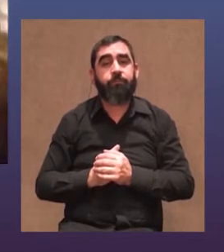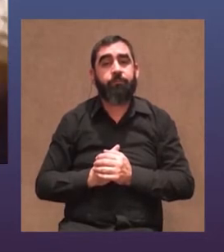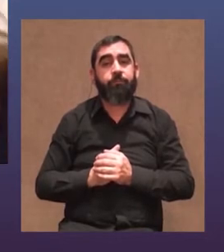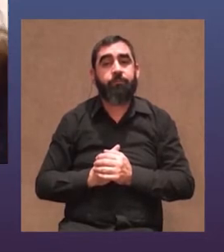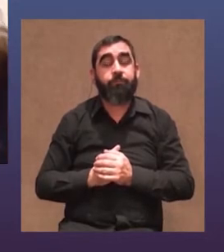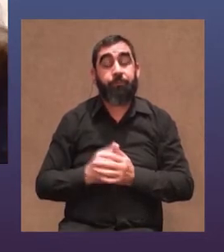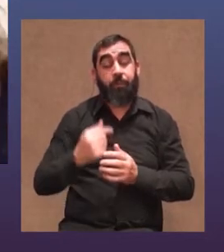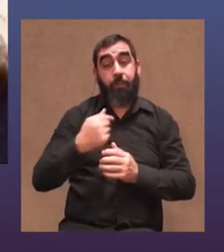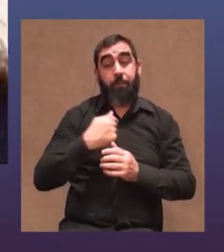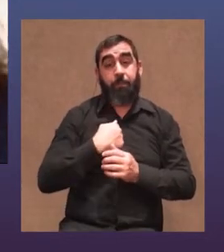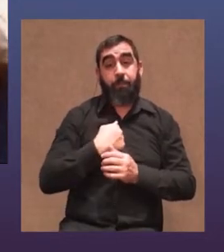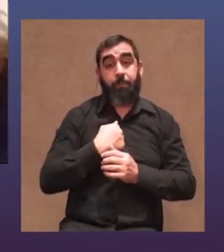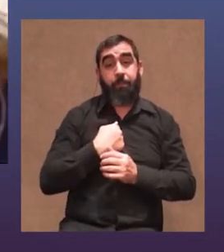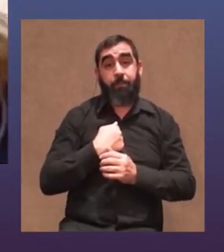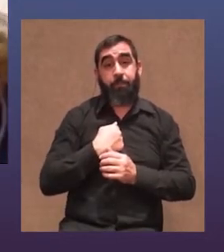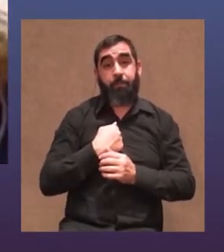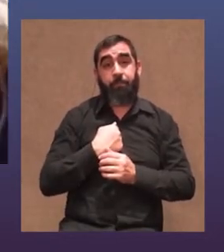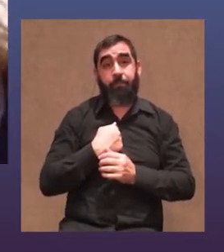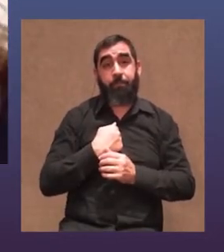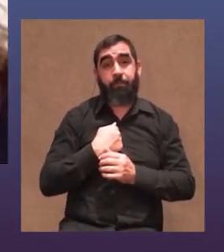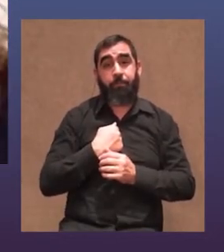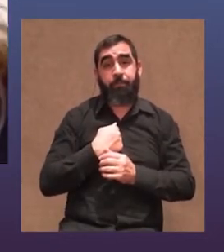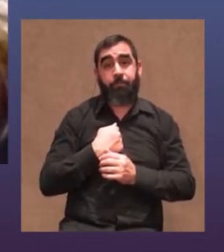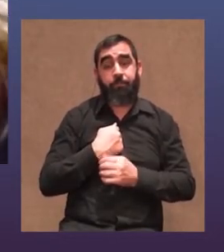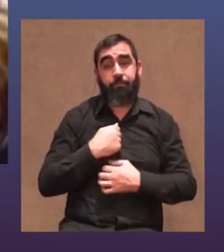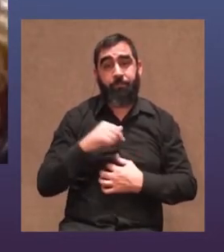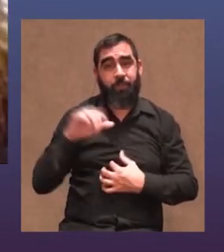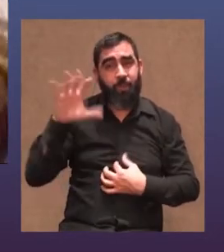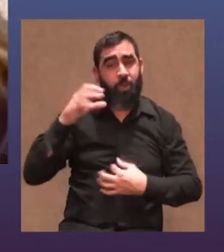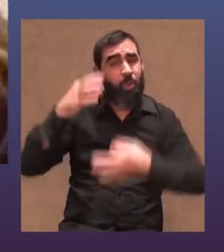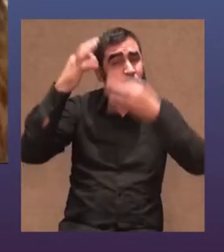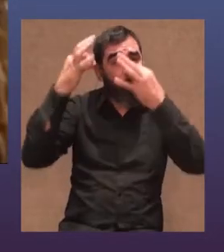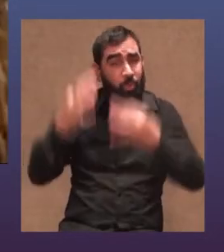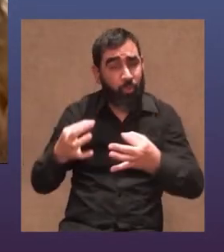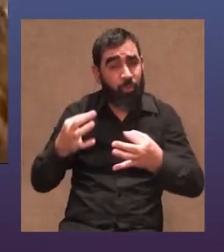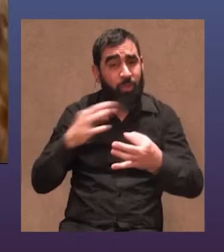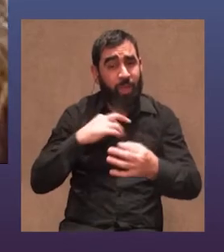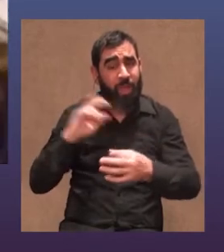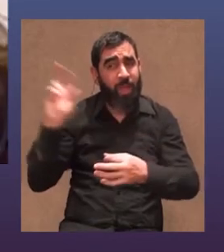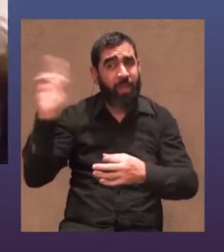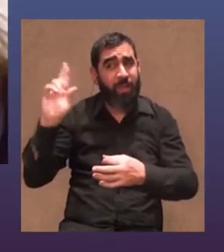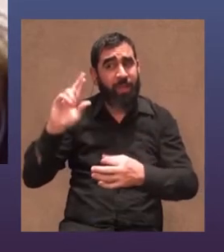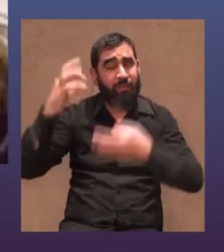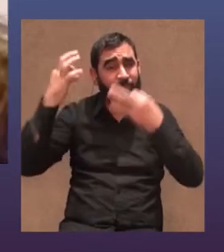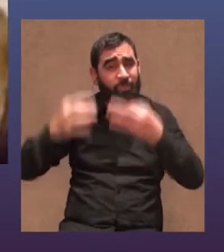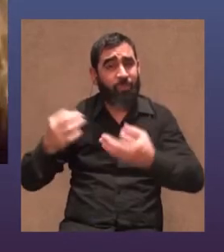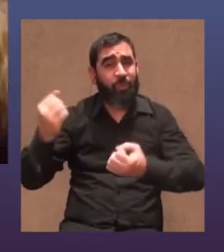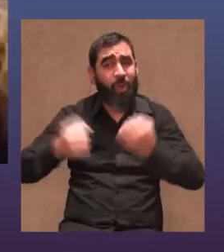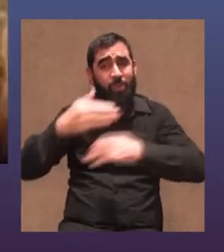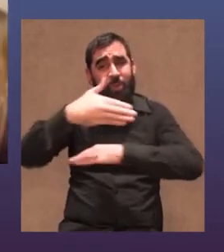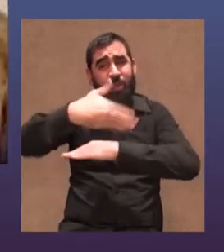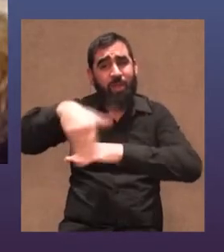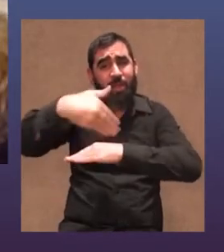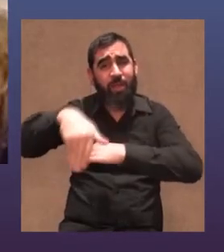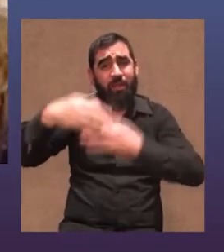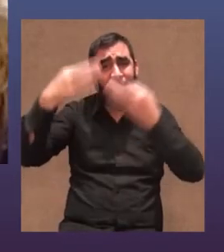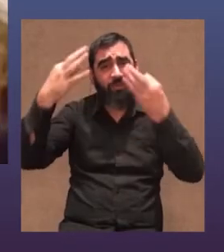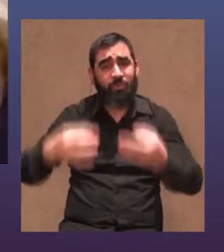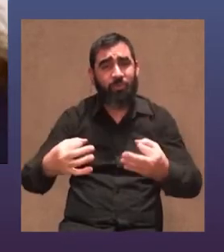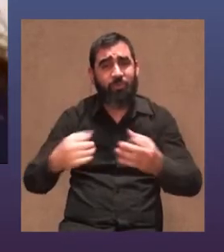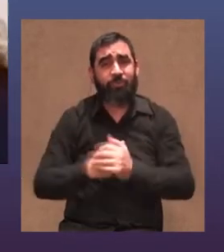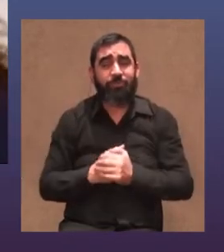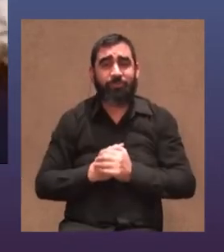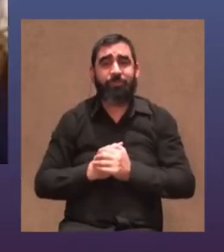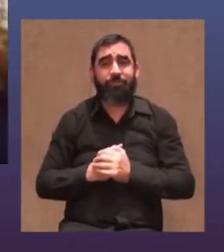Bueno, para mí, ¿me escuchan? Porque justo una alarma que está sonando en la calle. Y bueno, es